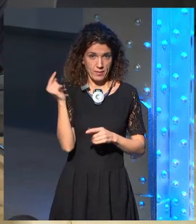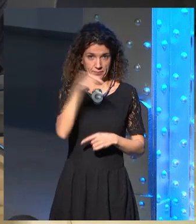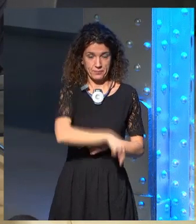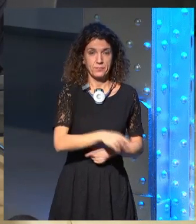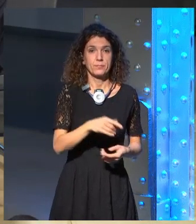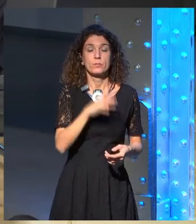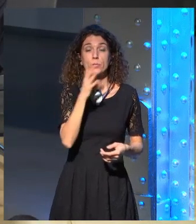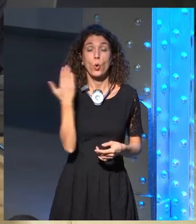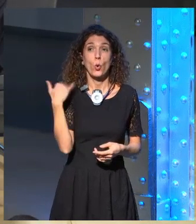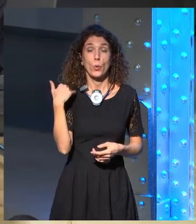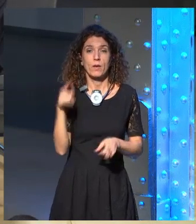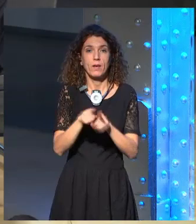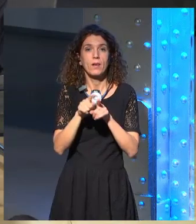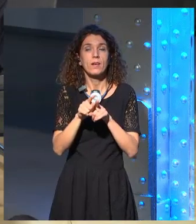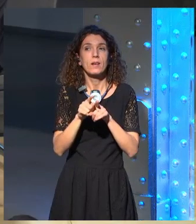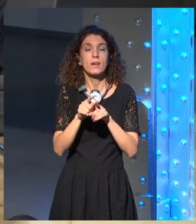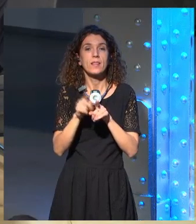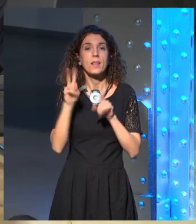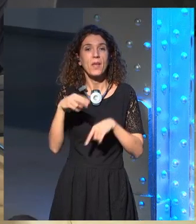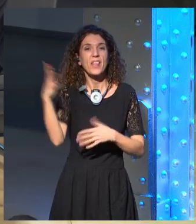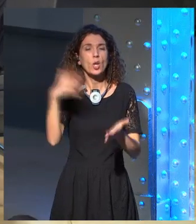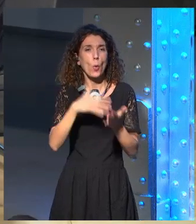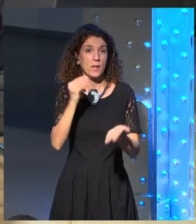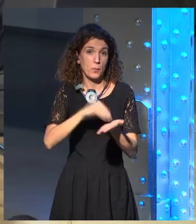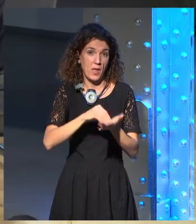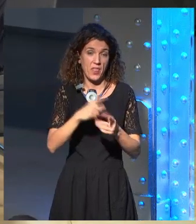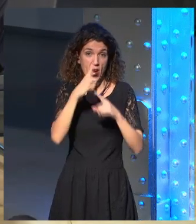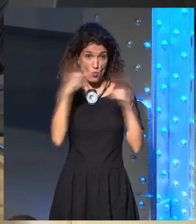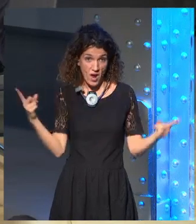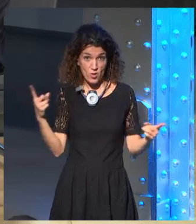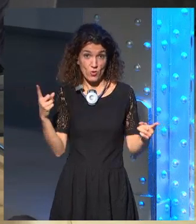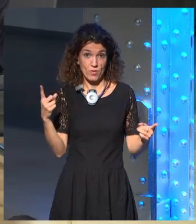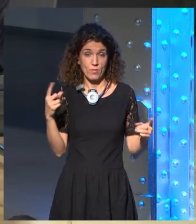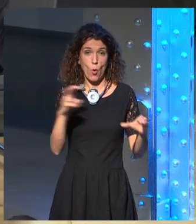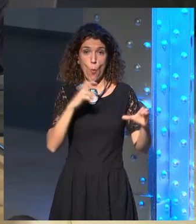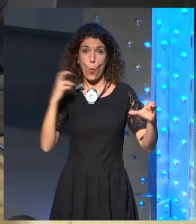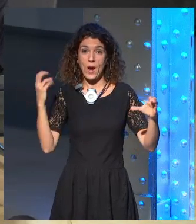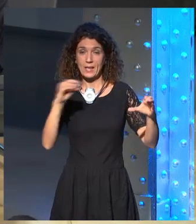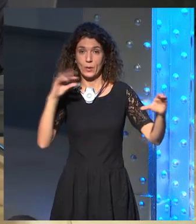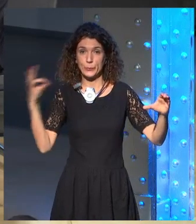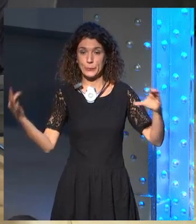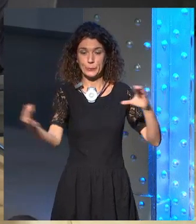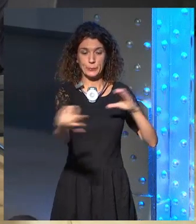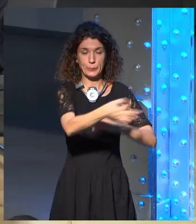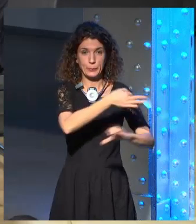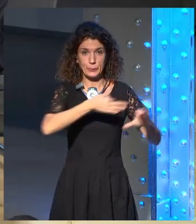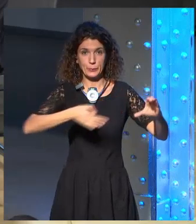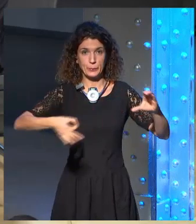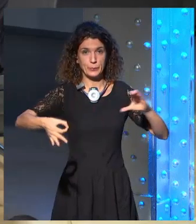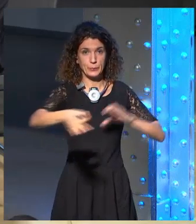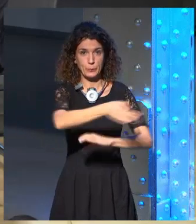en el suelo, porque desde arriba ha visitado 5.000 veces en un año, ¿no? Cada una de las vueltas que daba a la Tierra podía